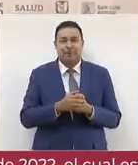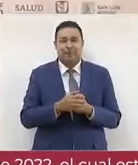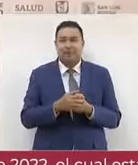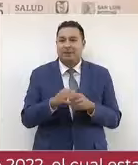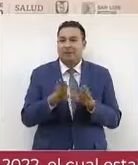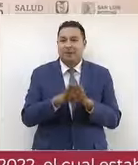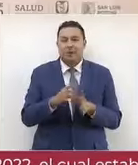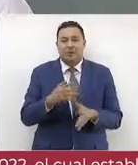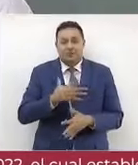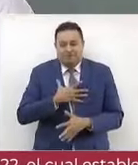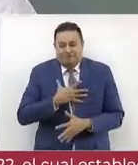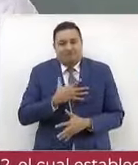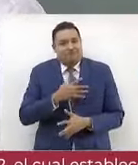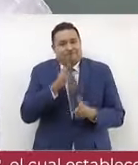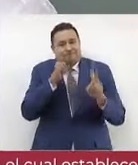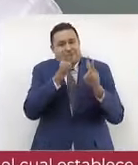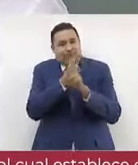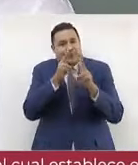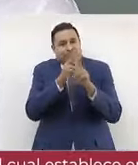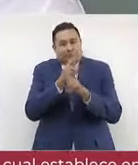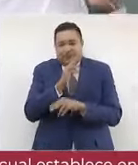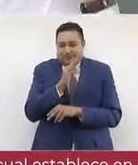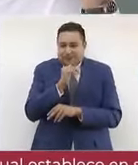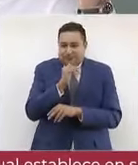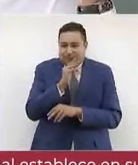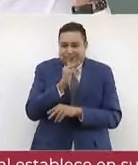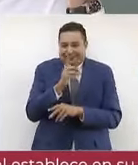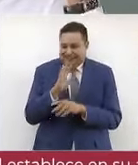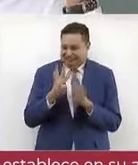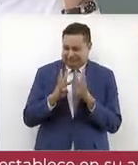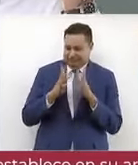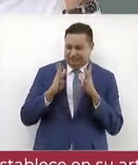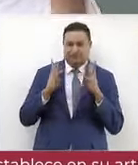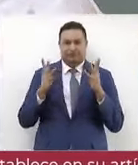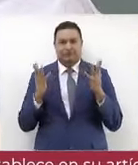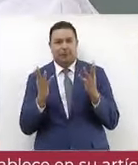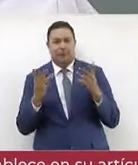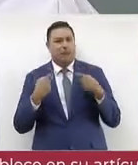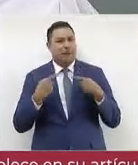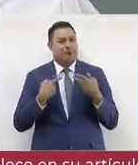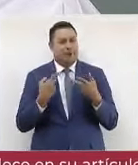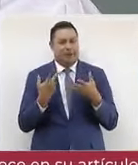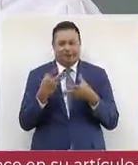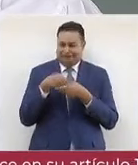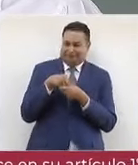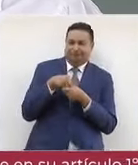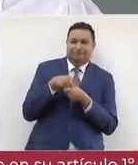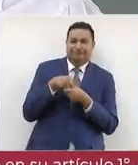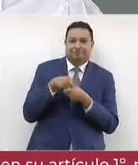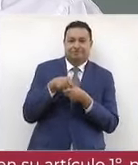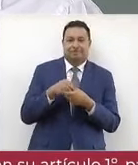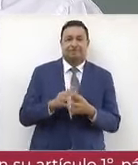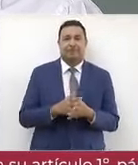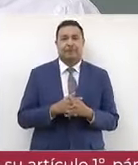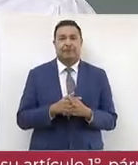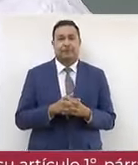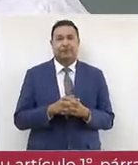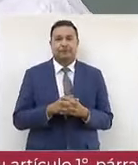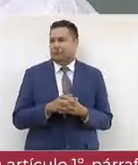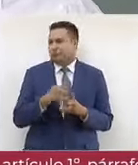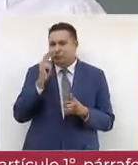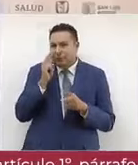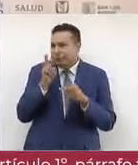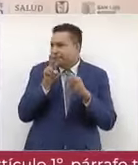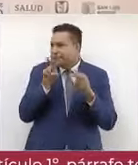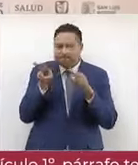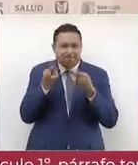me faltaba el aire, porque estaba yo rodeado de gente. Y volteaba a